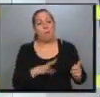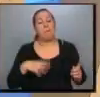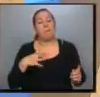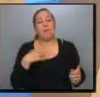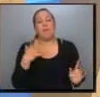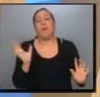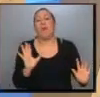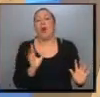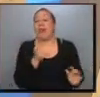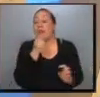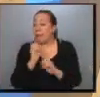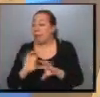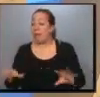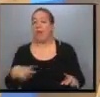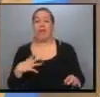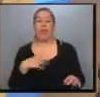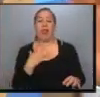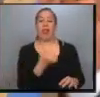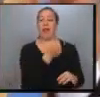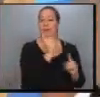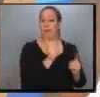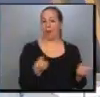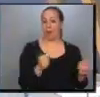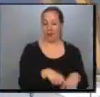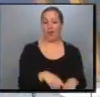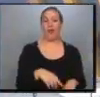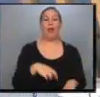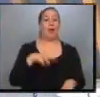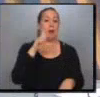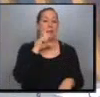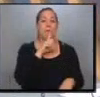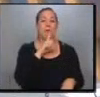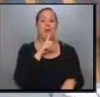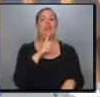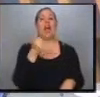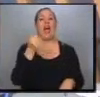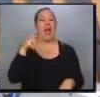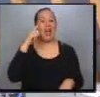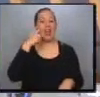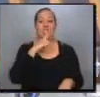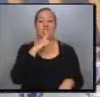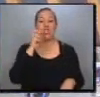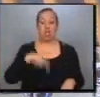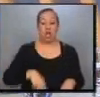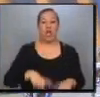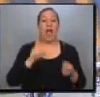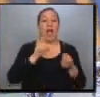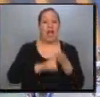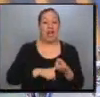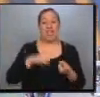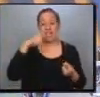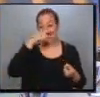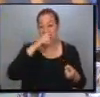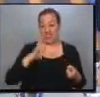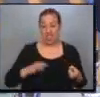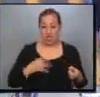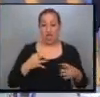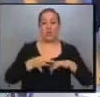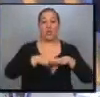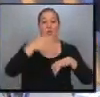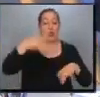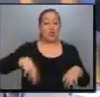Una ex a mano, digamos. A ver, Brad Pitt y Jennifer Aniston estuvieron casados por 7 años. Se divorciaron en